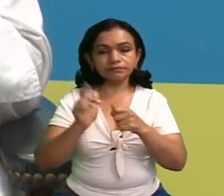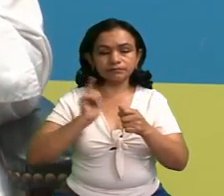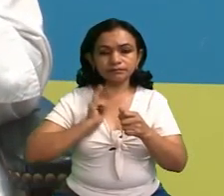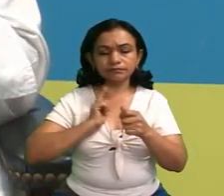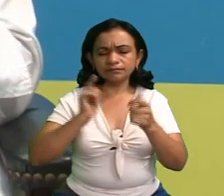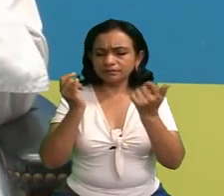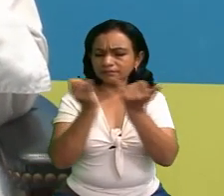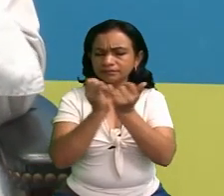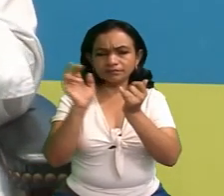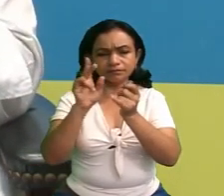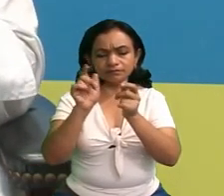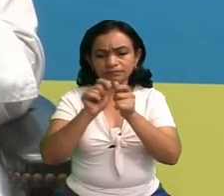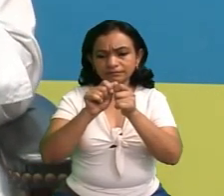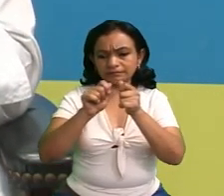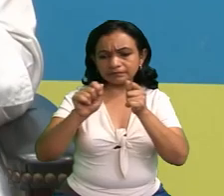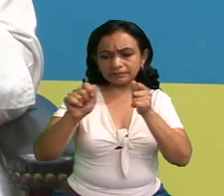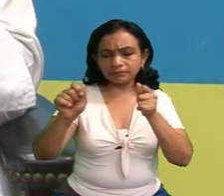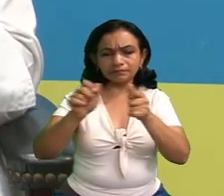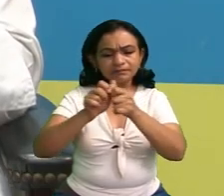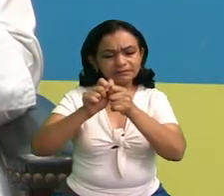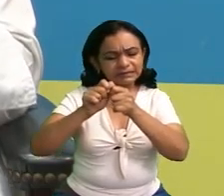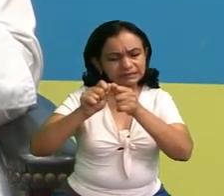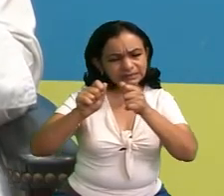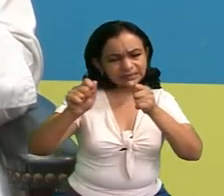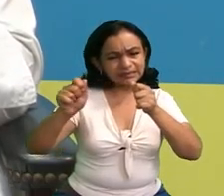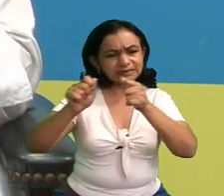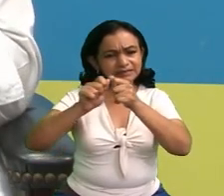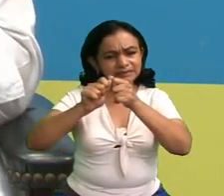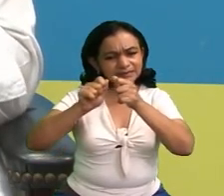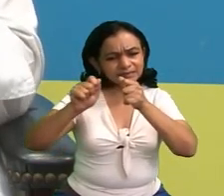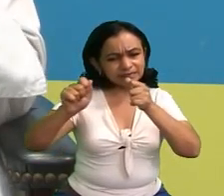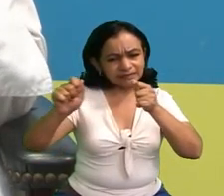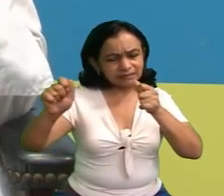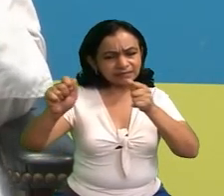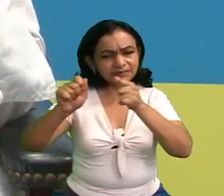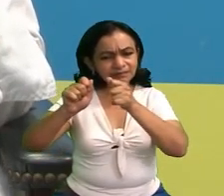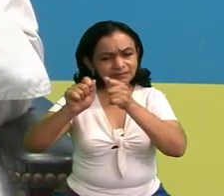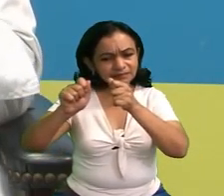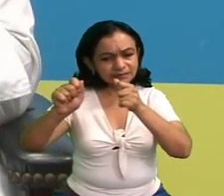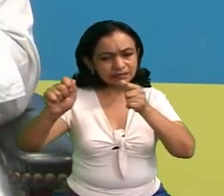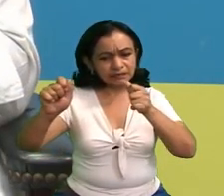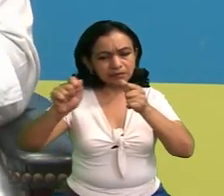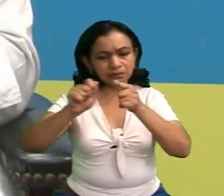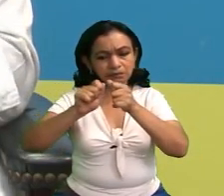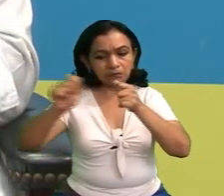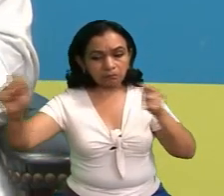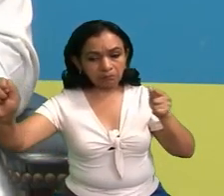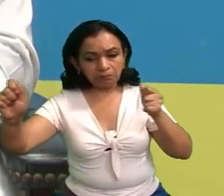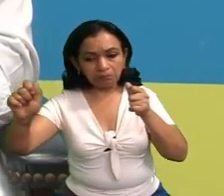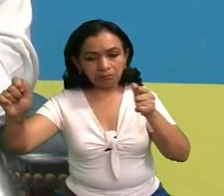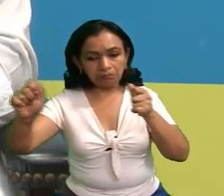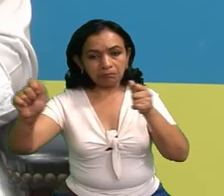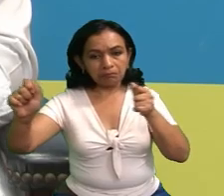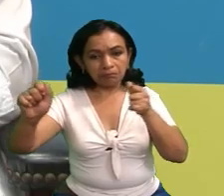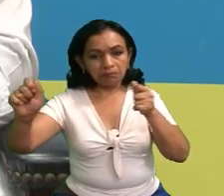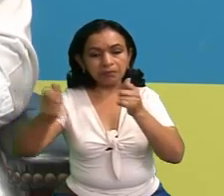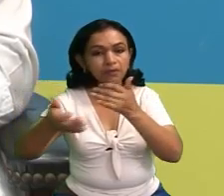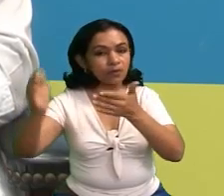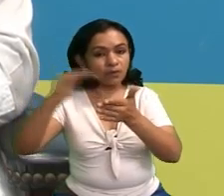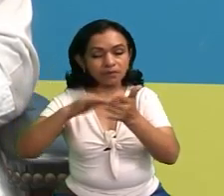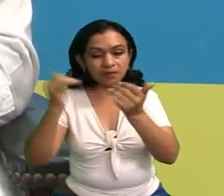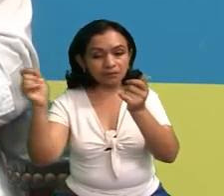del elástico. Si nosotros estamos estirando ese elástico, llega un momento en que ya no vamos a tener la capacidad de volverlo a